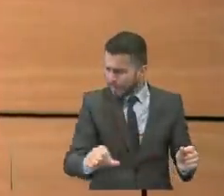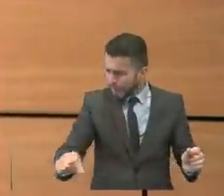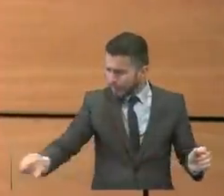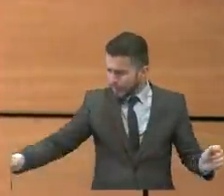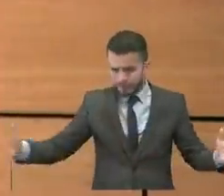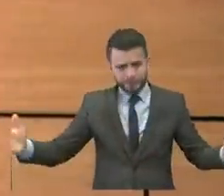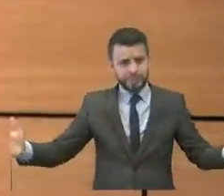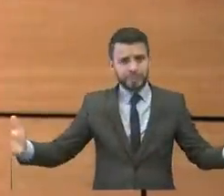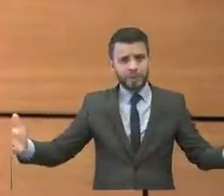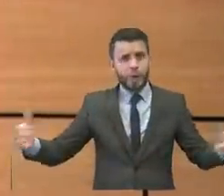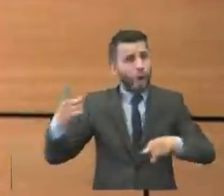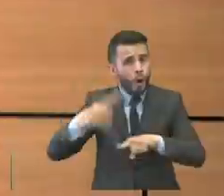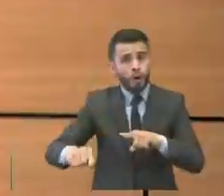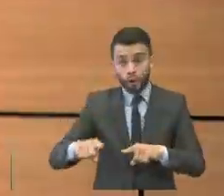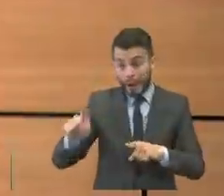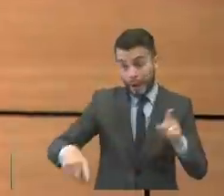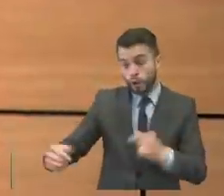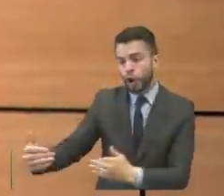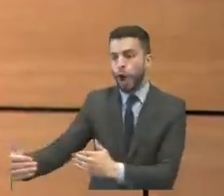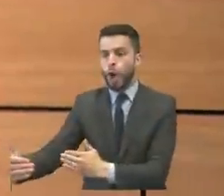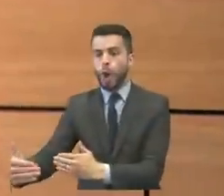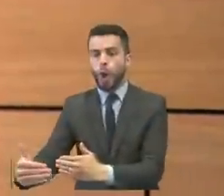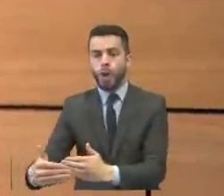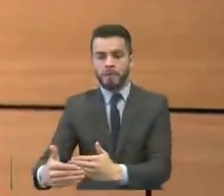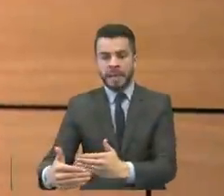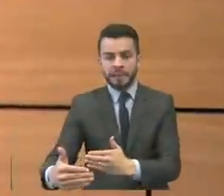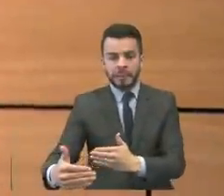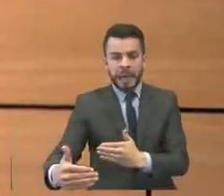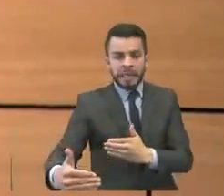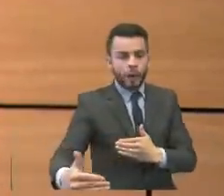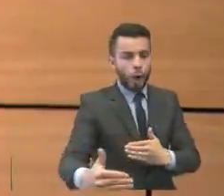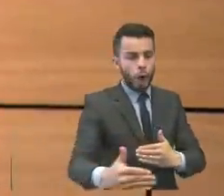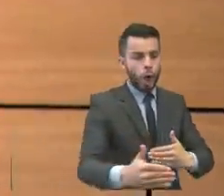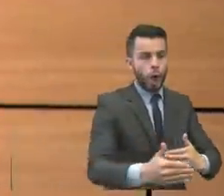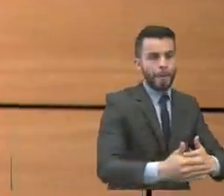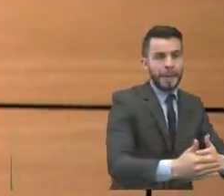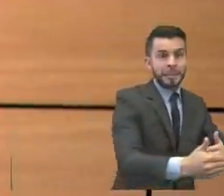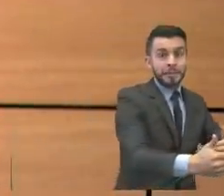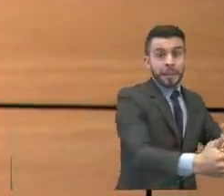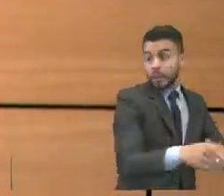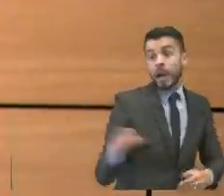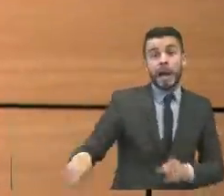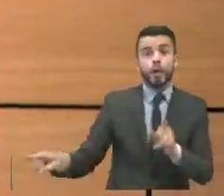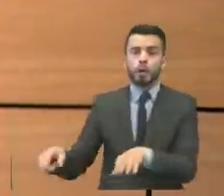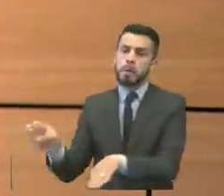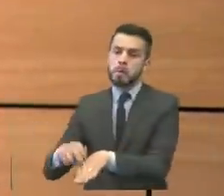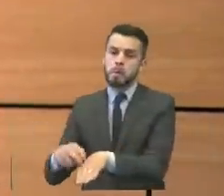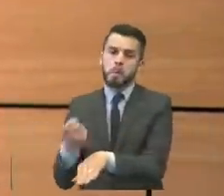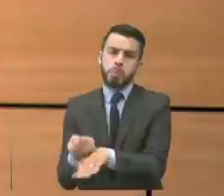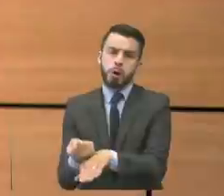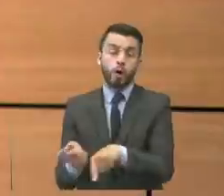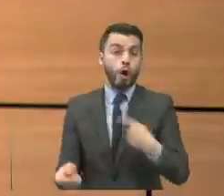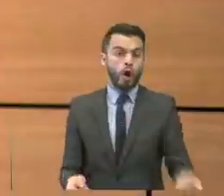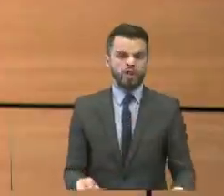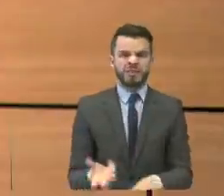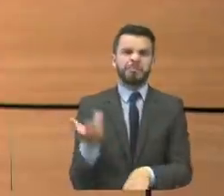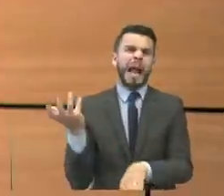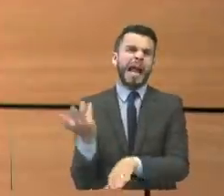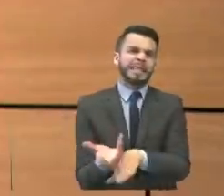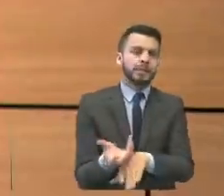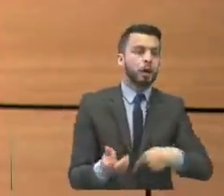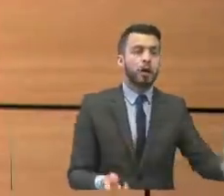de usos distintos y de demandas de viaje distintos. Razón por la cual cuando vas